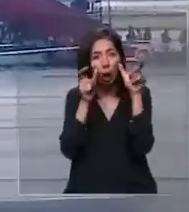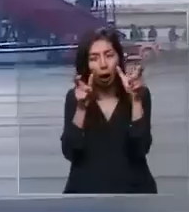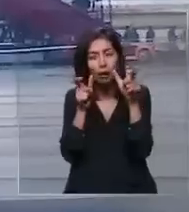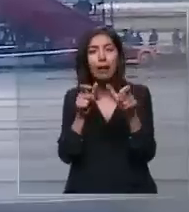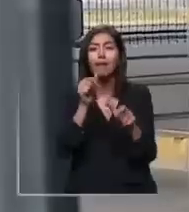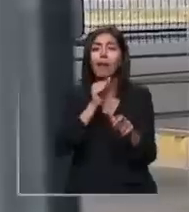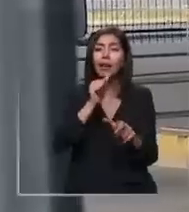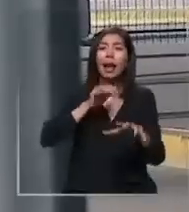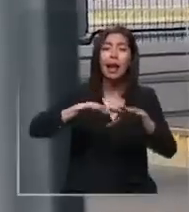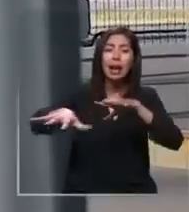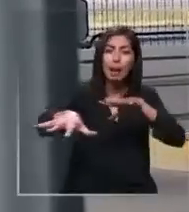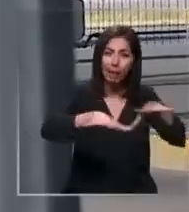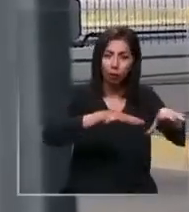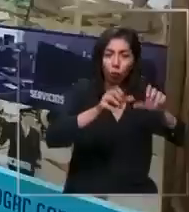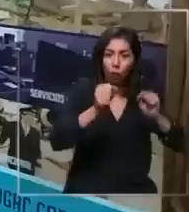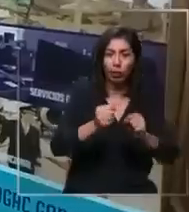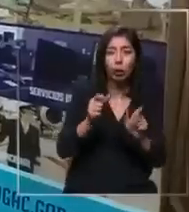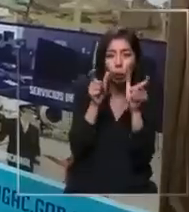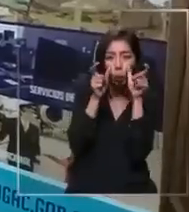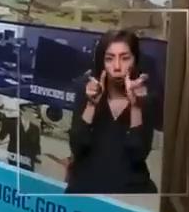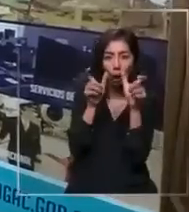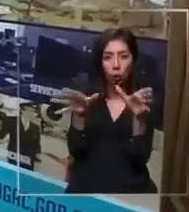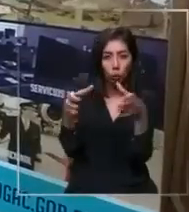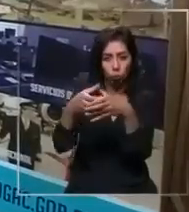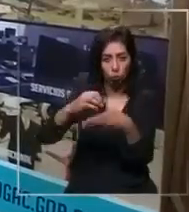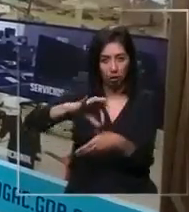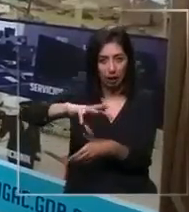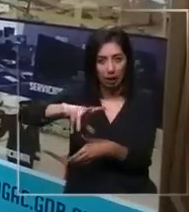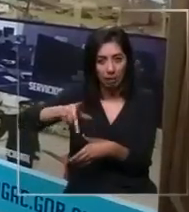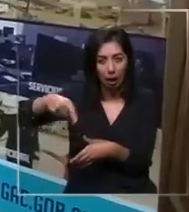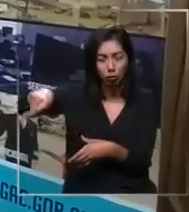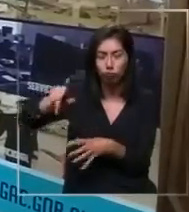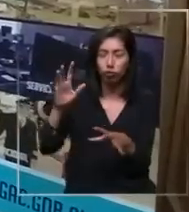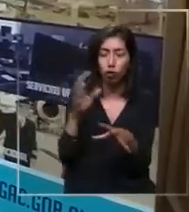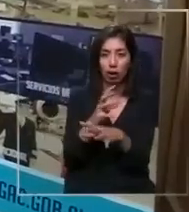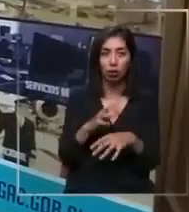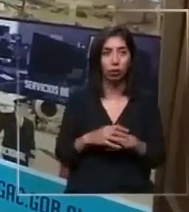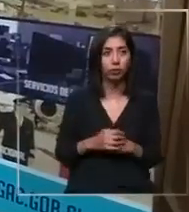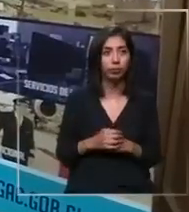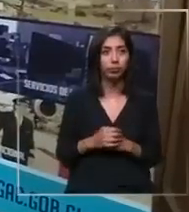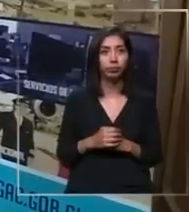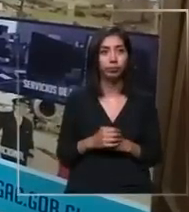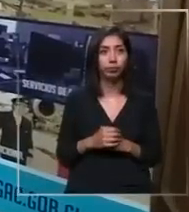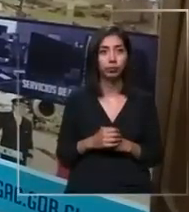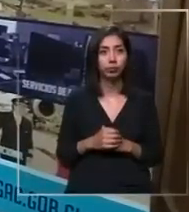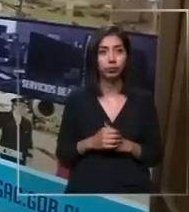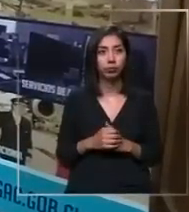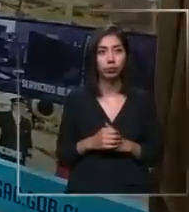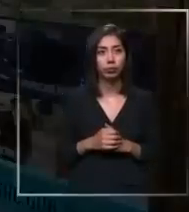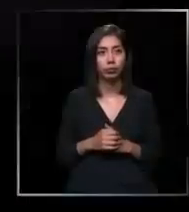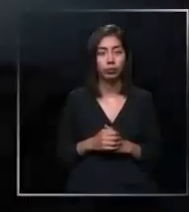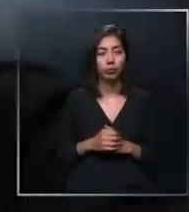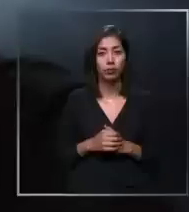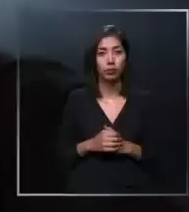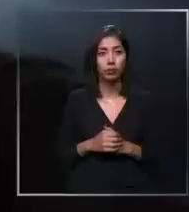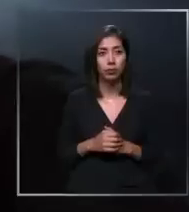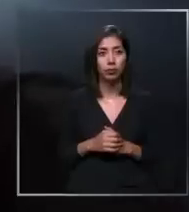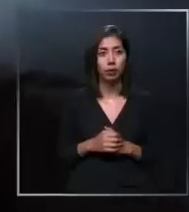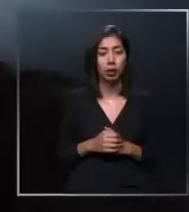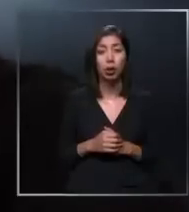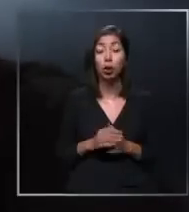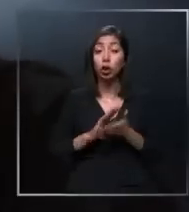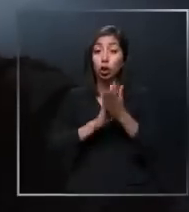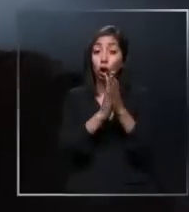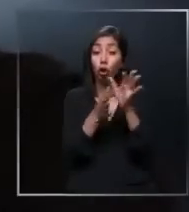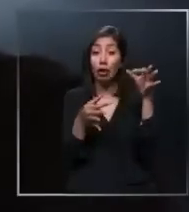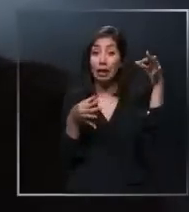elementos que permitieran hacer frente a bandas criminales extremadamente violentas. Todavía, porque bueno, el Estado Nacional... Todos esos